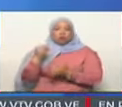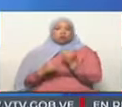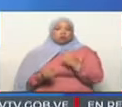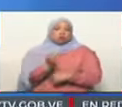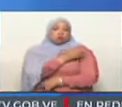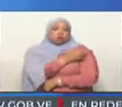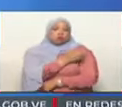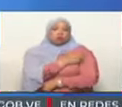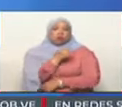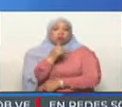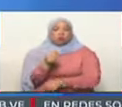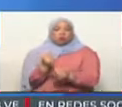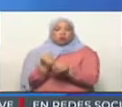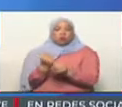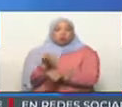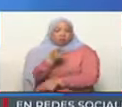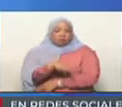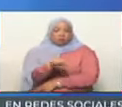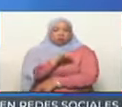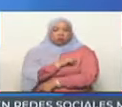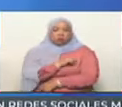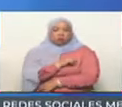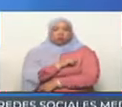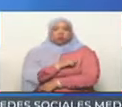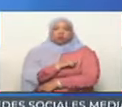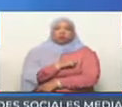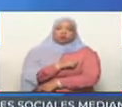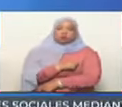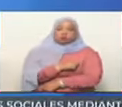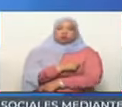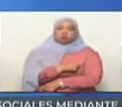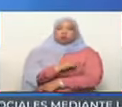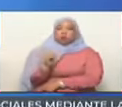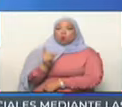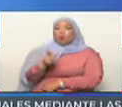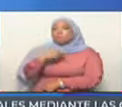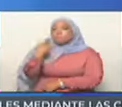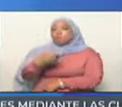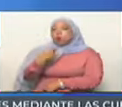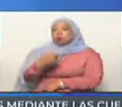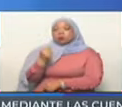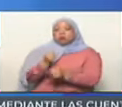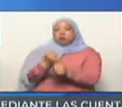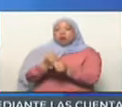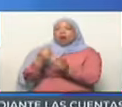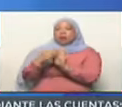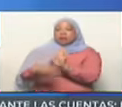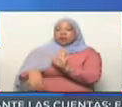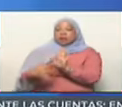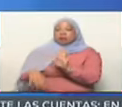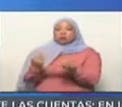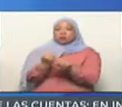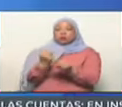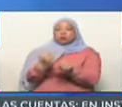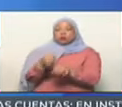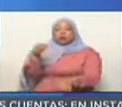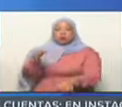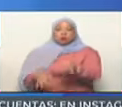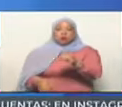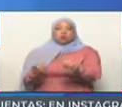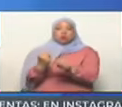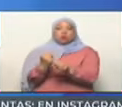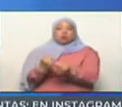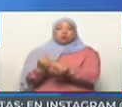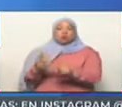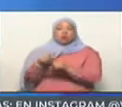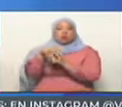la ultraderecha española, el PP y Vox, dos partidos políticos de la ultraderecha, hijos de Franco, hijos del